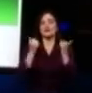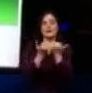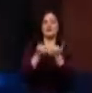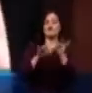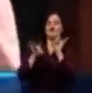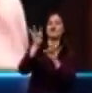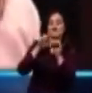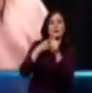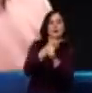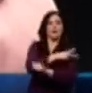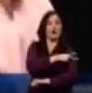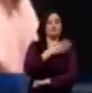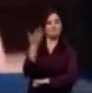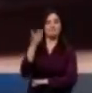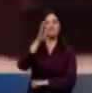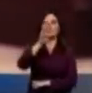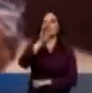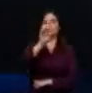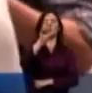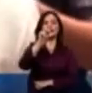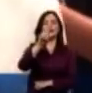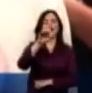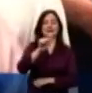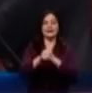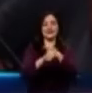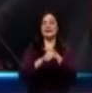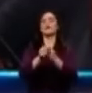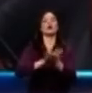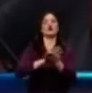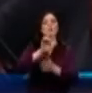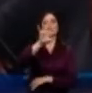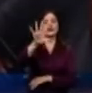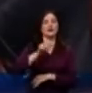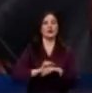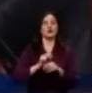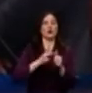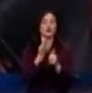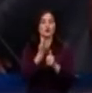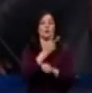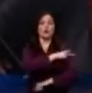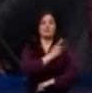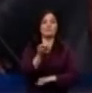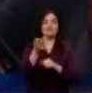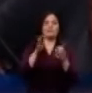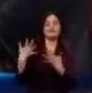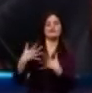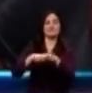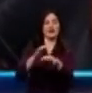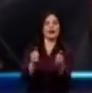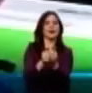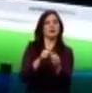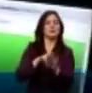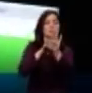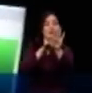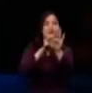primera vocal del CAL. Se trata de Soledad Buendía de País y la segunda vocal Verónica Arias como parte del bloque de los aliados al